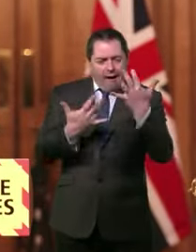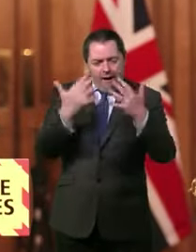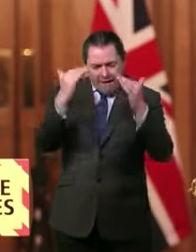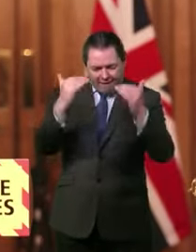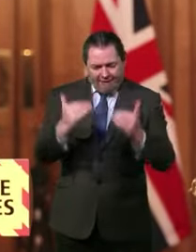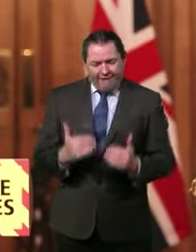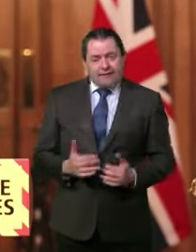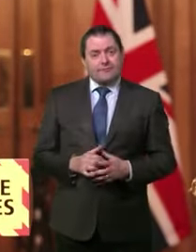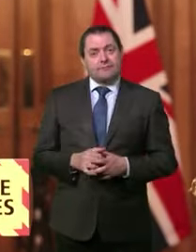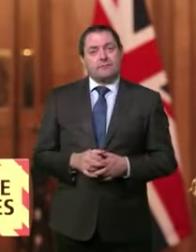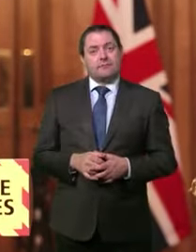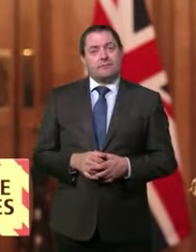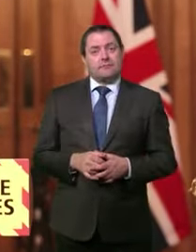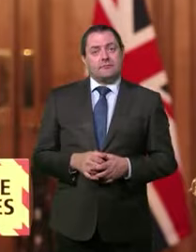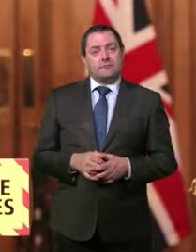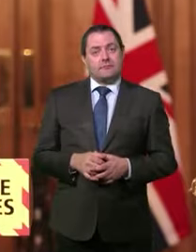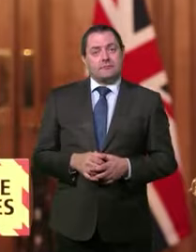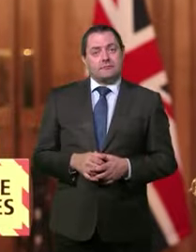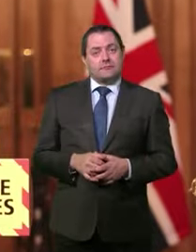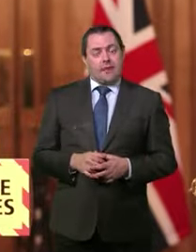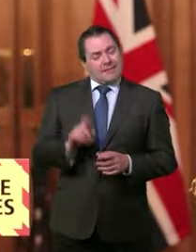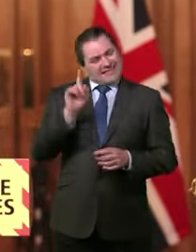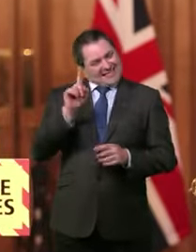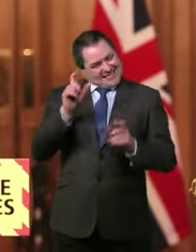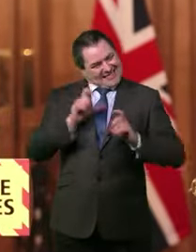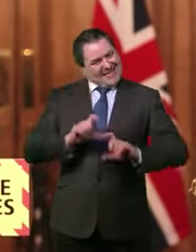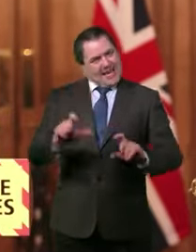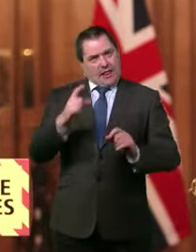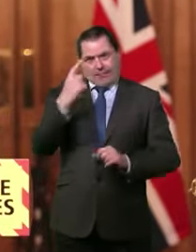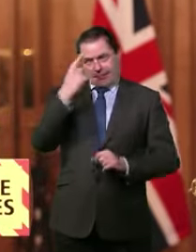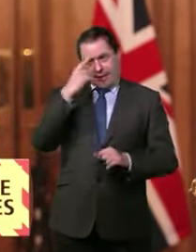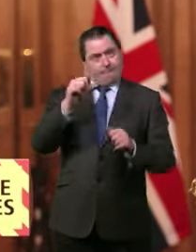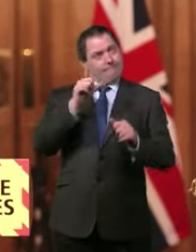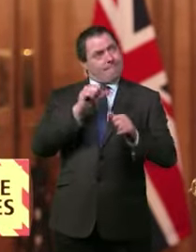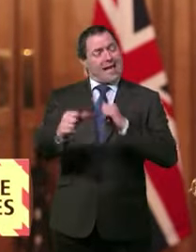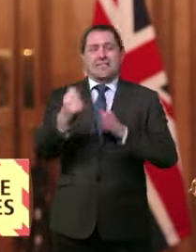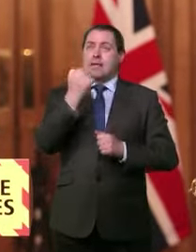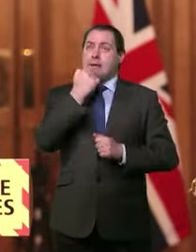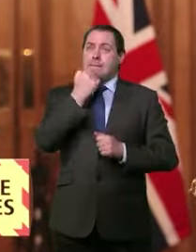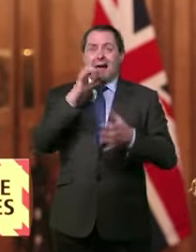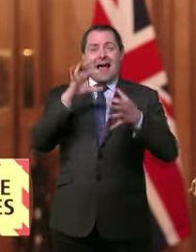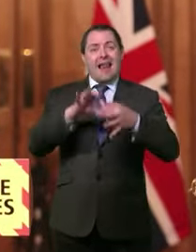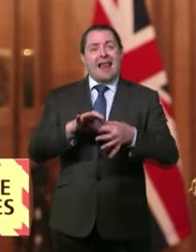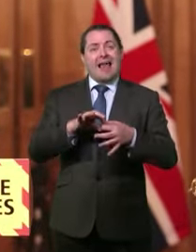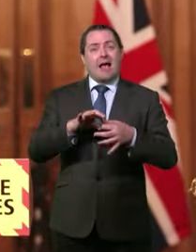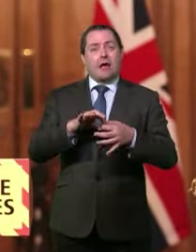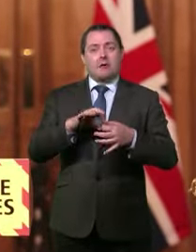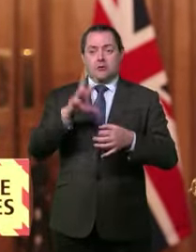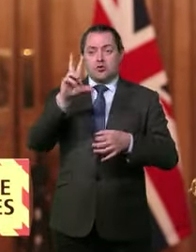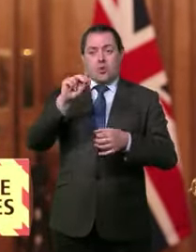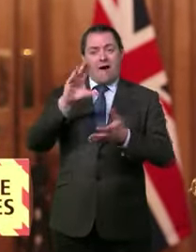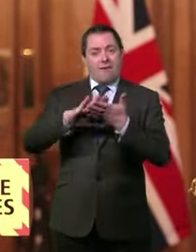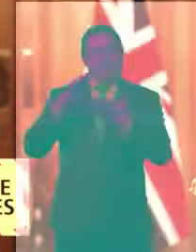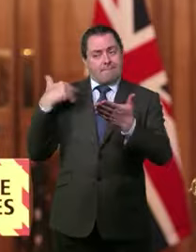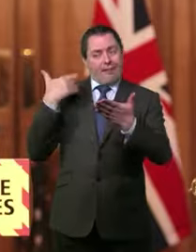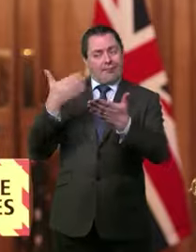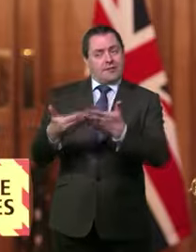de tantas maneras define los últimos 12 meses no se incluye en el documento del presupuesto de hoy